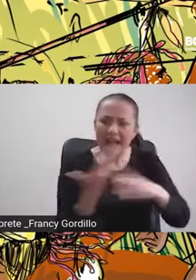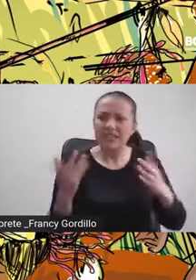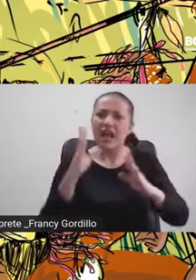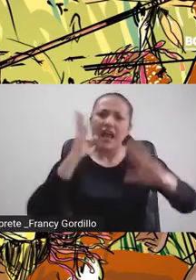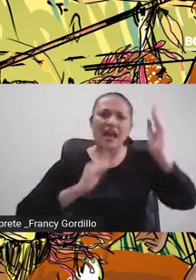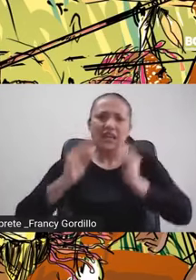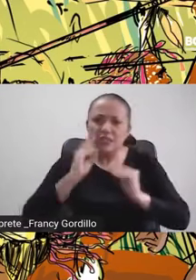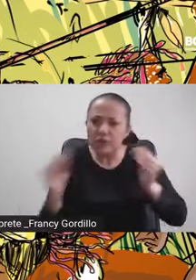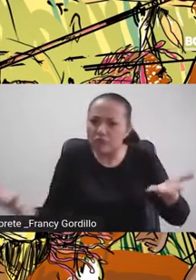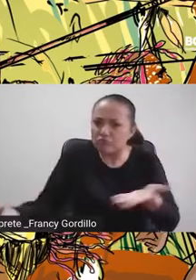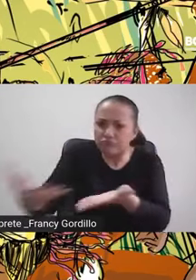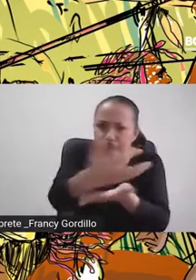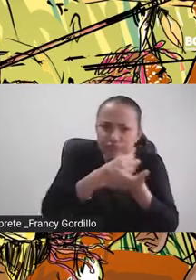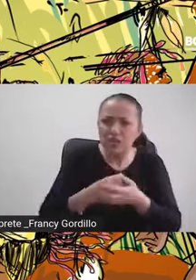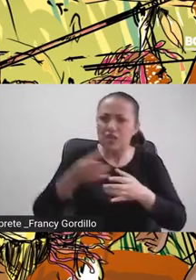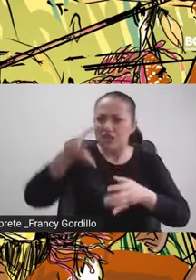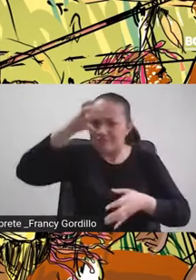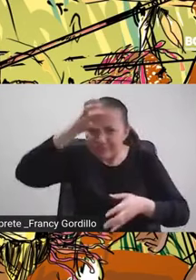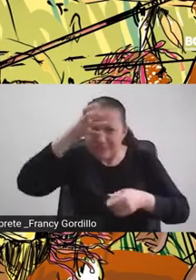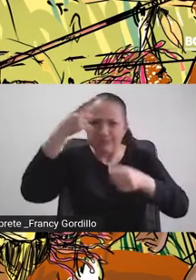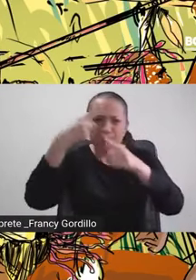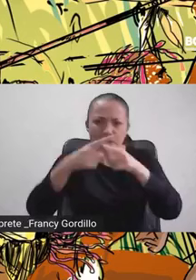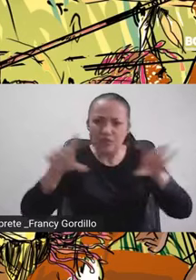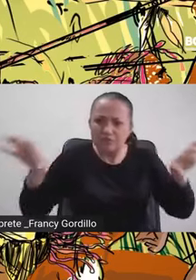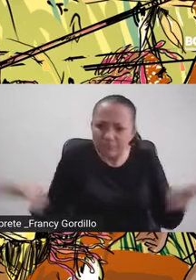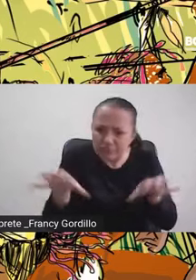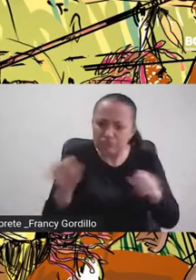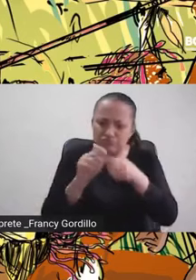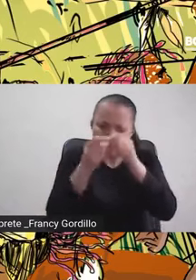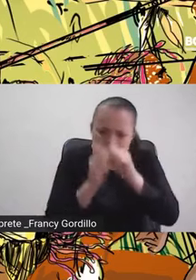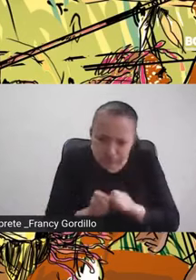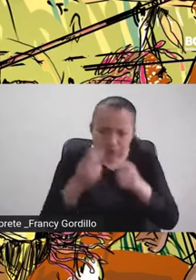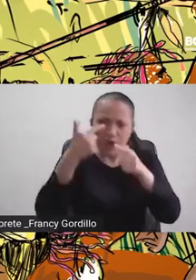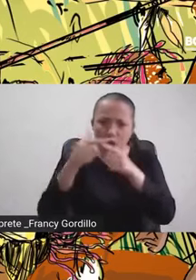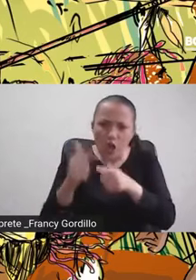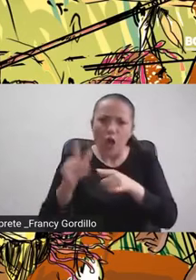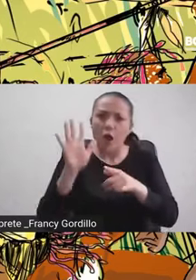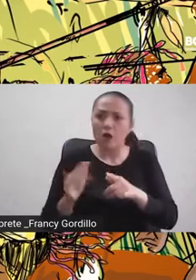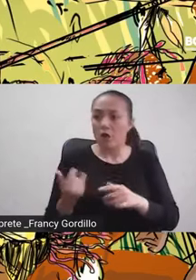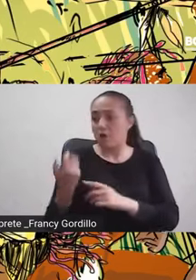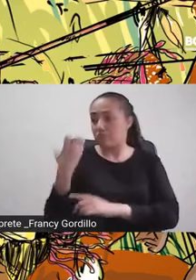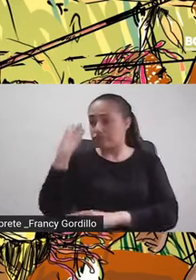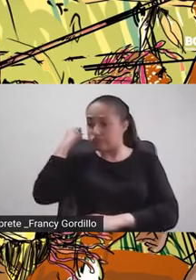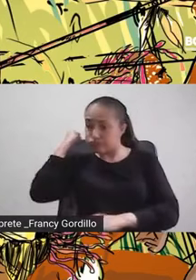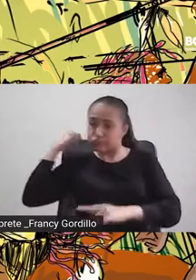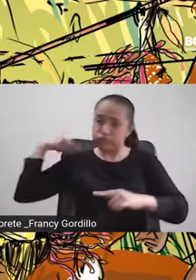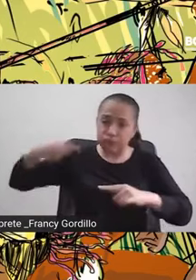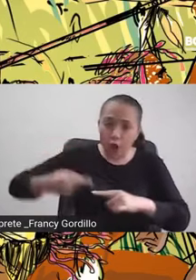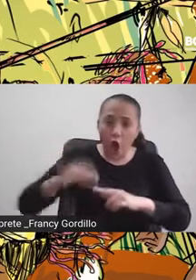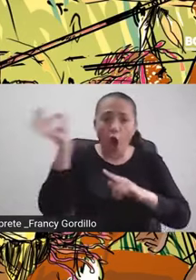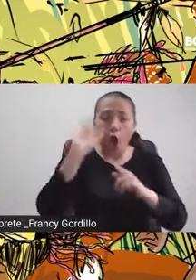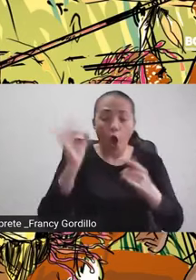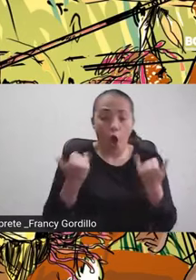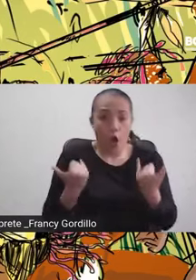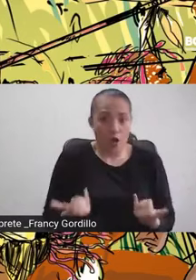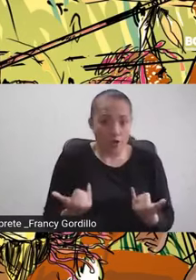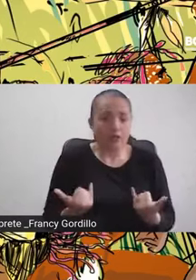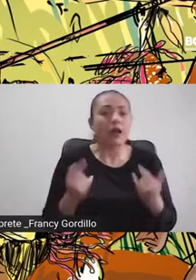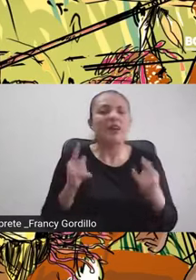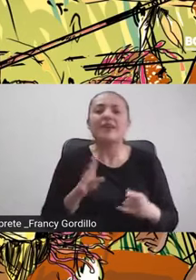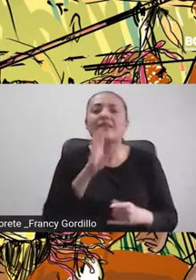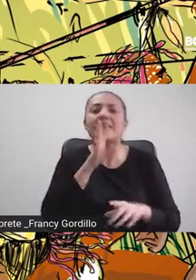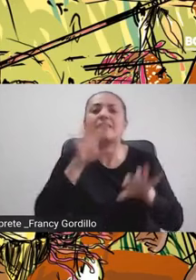creaciones, saberes y oficios tradicionales, modernos y contemporáneos realizados por los y las